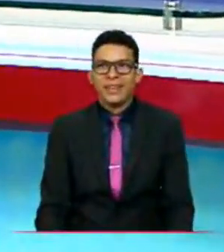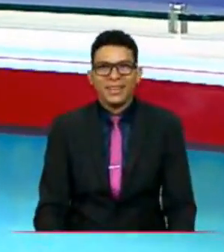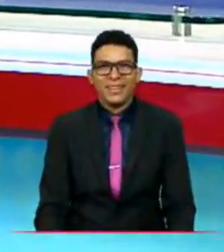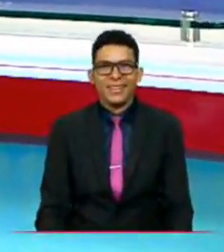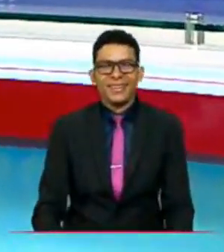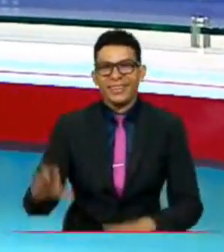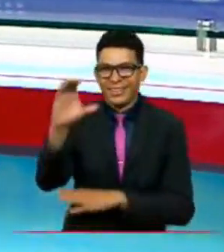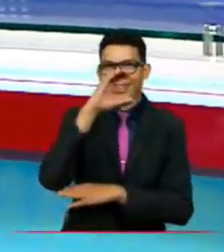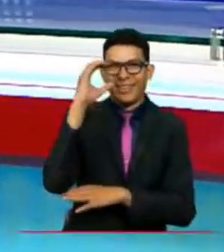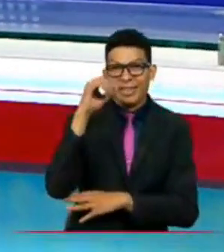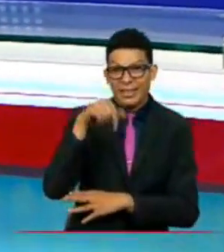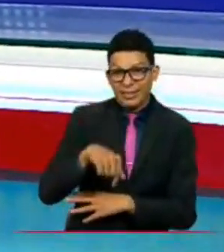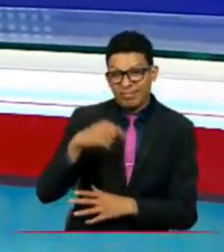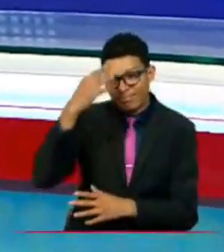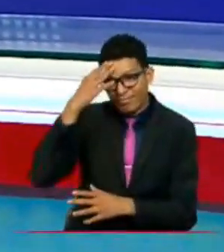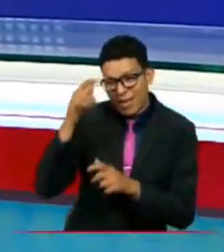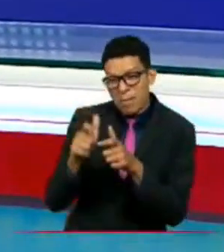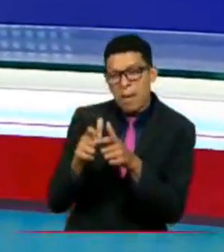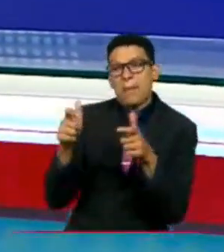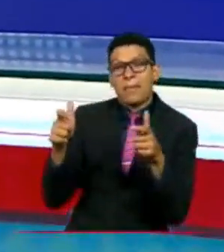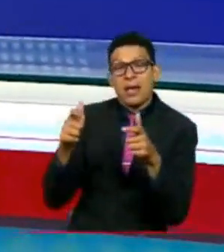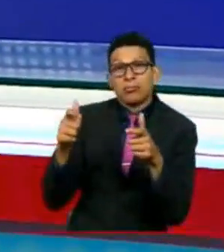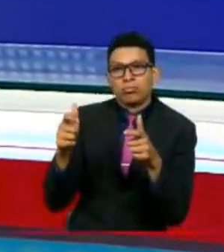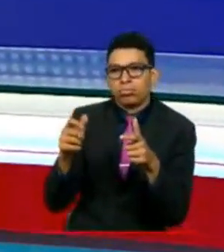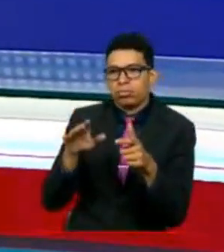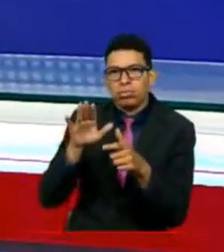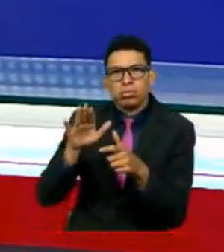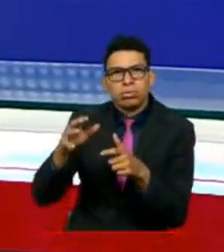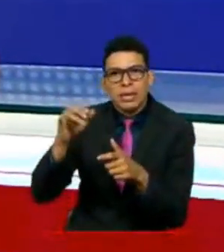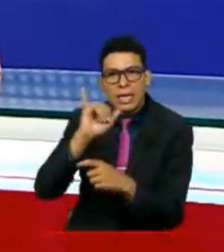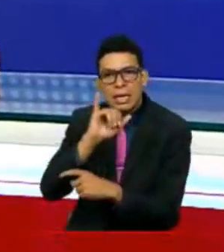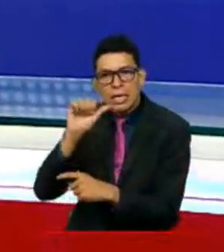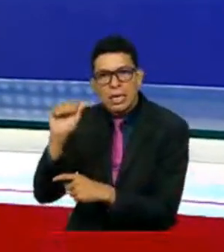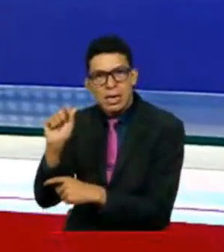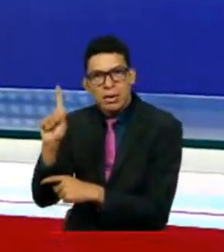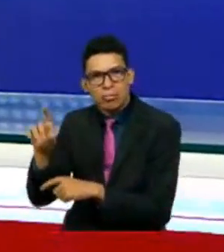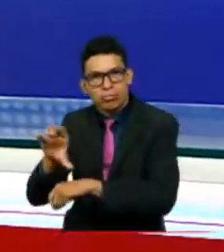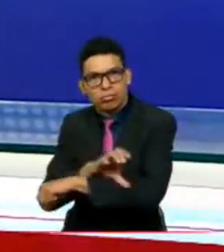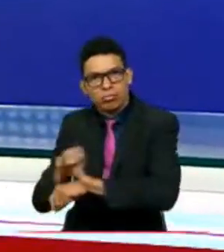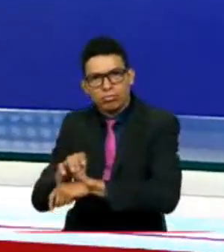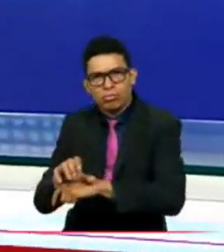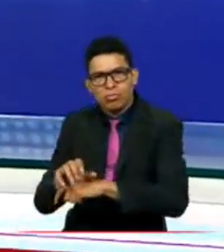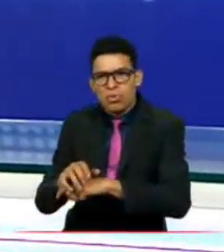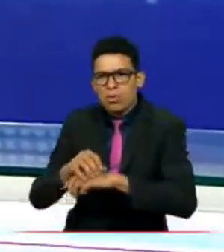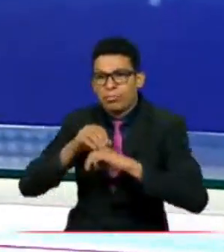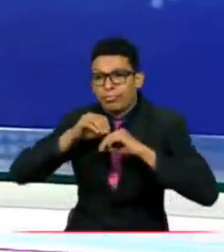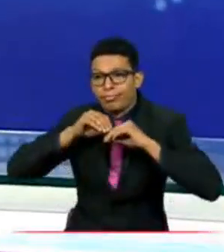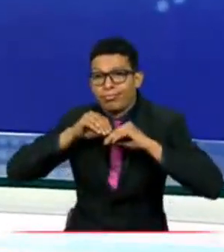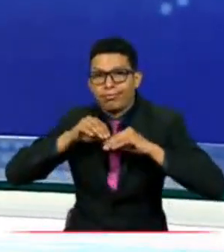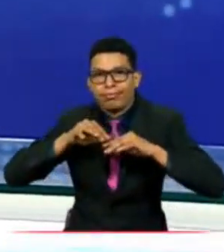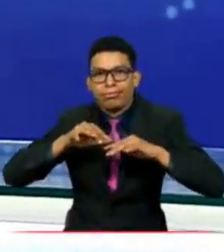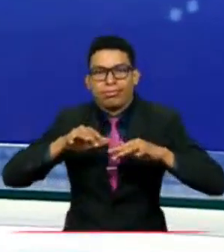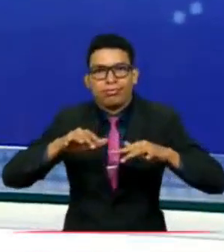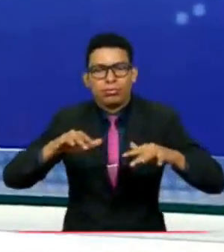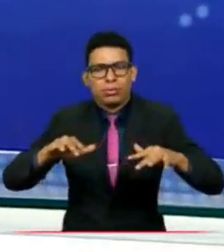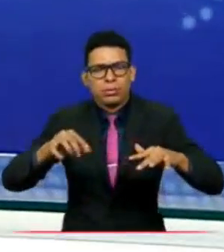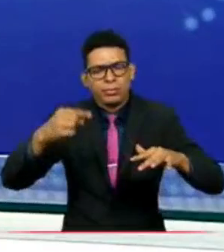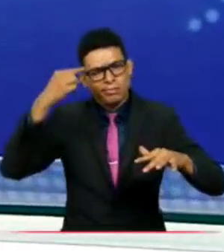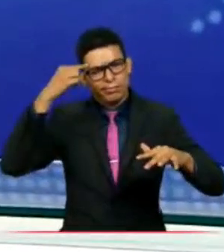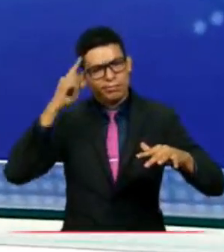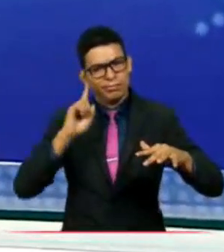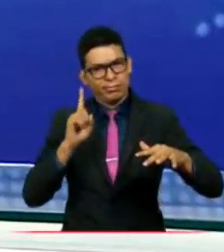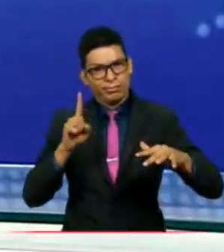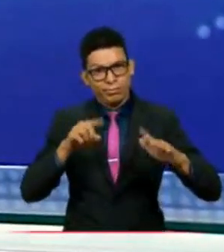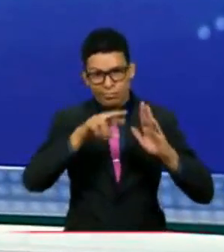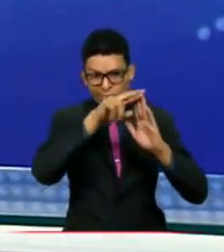Colombia no es ajena a la creciente popularidad de la Inteligencia artificial y su acogida ha puesto sobre la mesa la discusión sobre